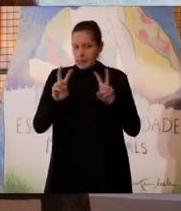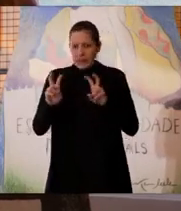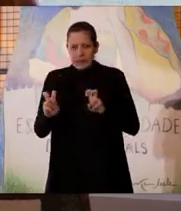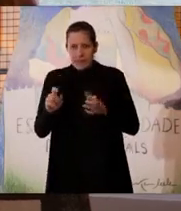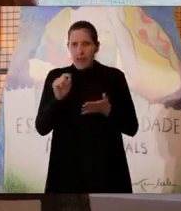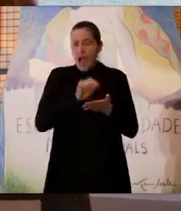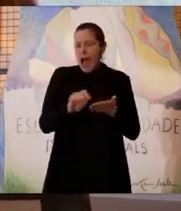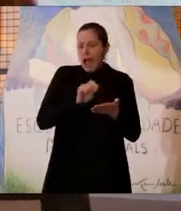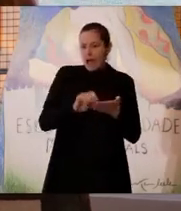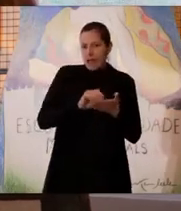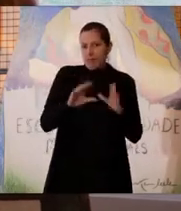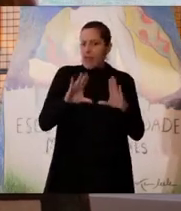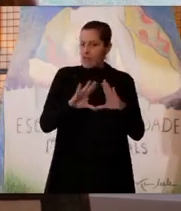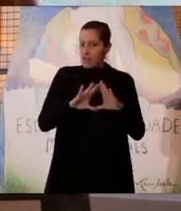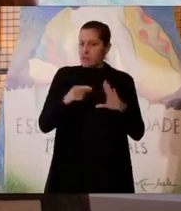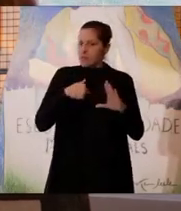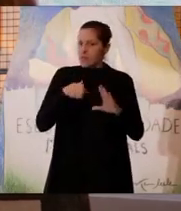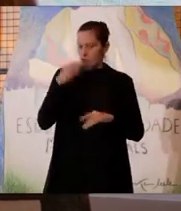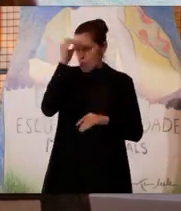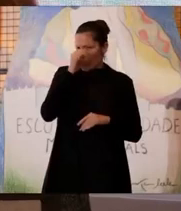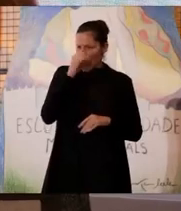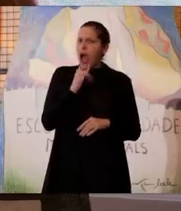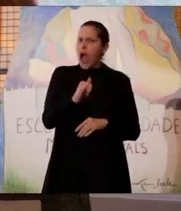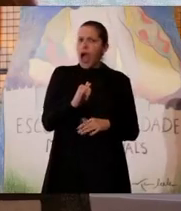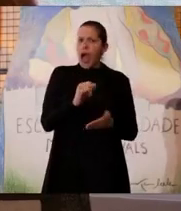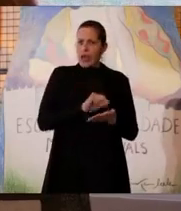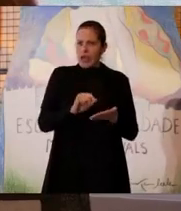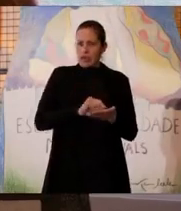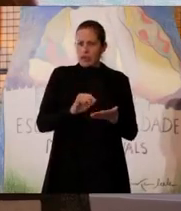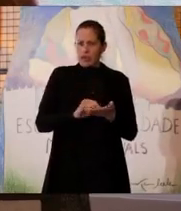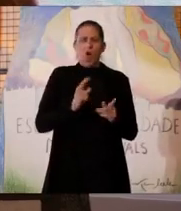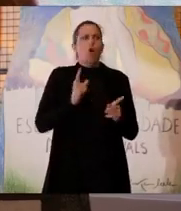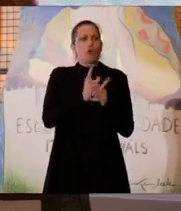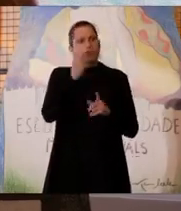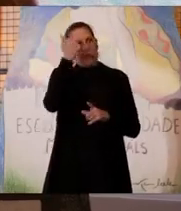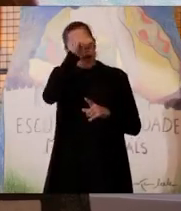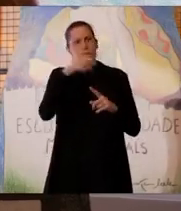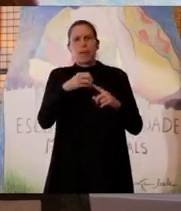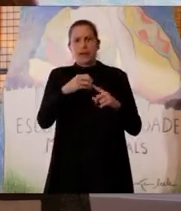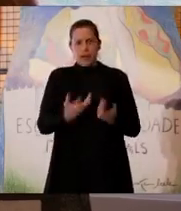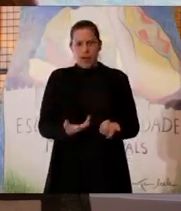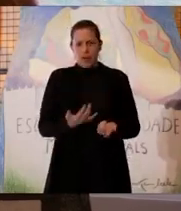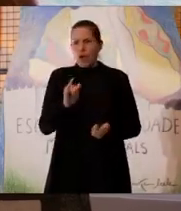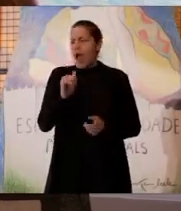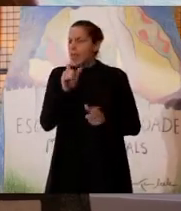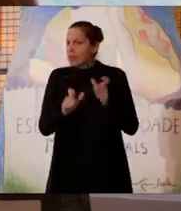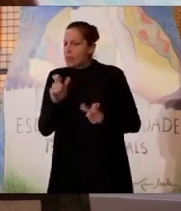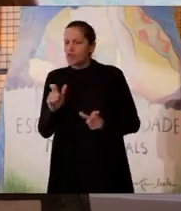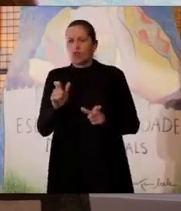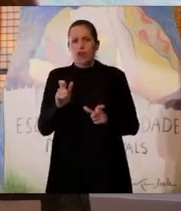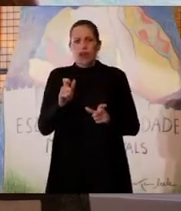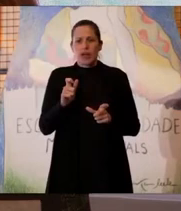agenda feminista hombre creo que hay una agenda feminista porque creo que es el combate al patriarcado es decir Hay personas dentro del feminismo que te dice no